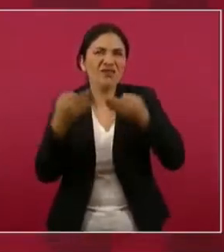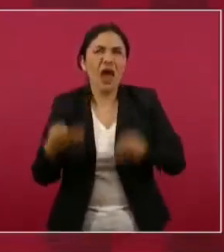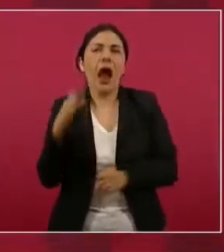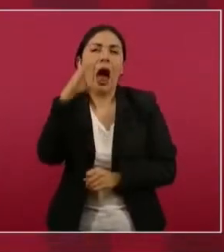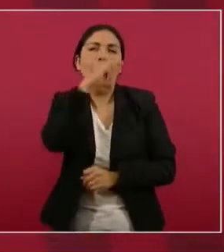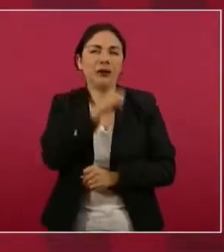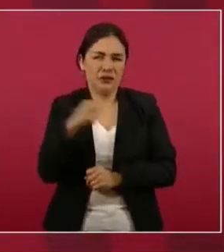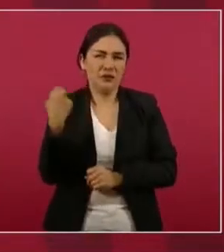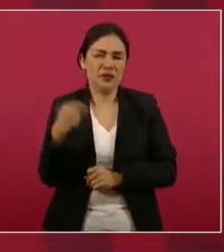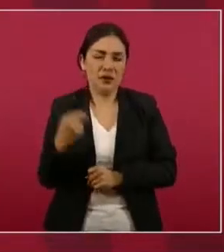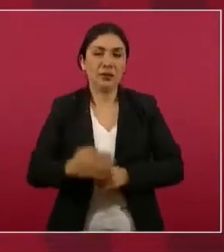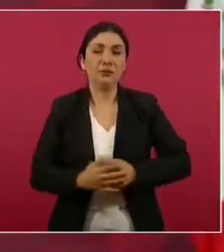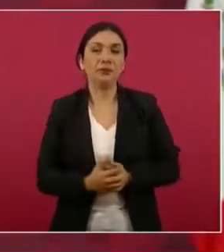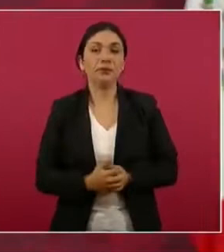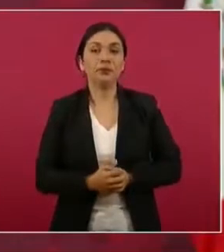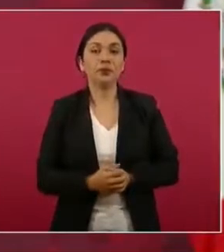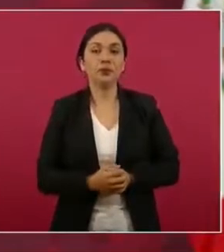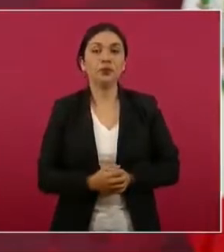quítese